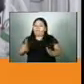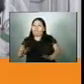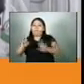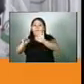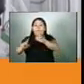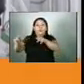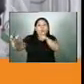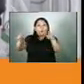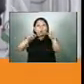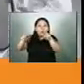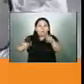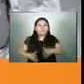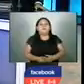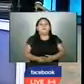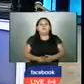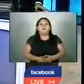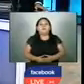años.